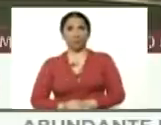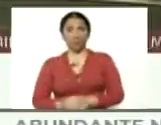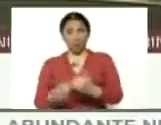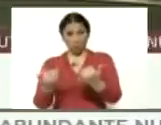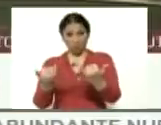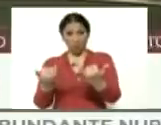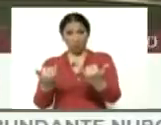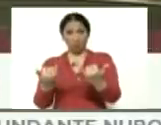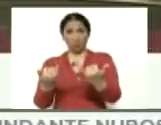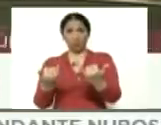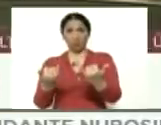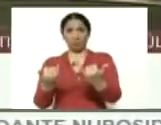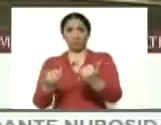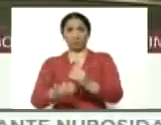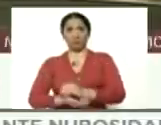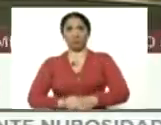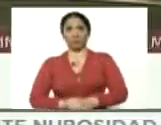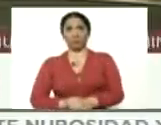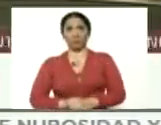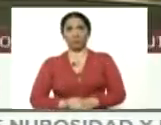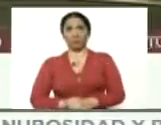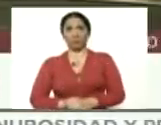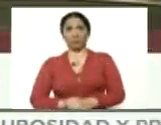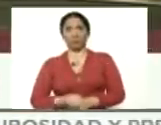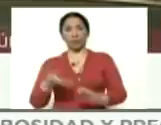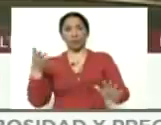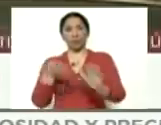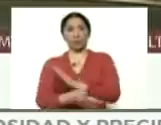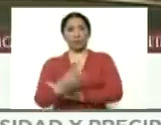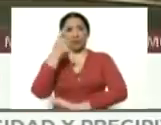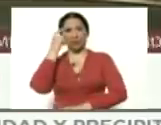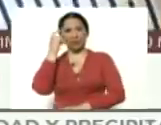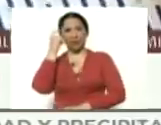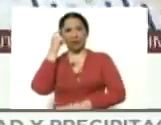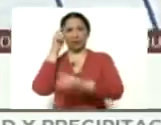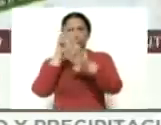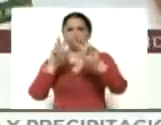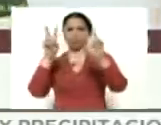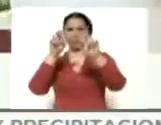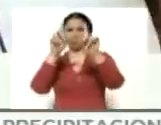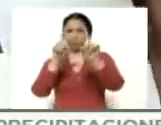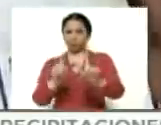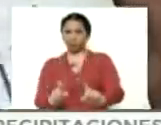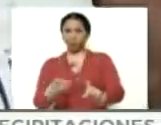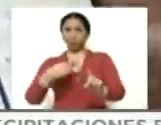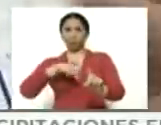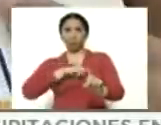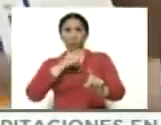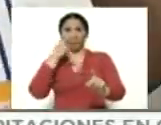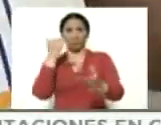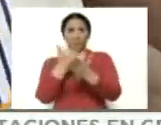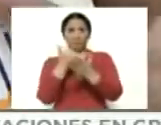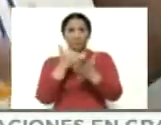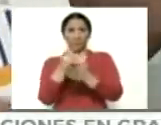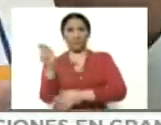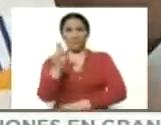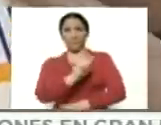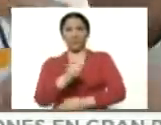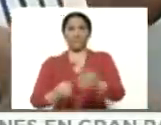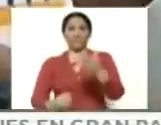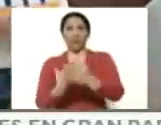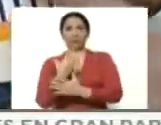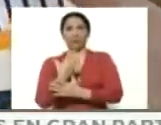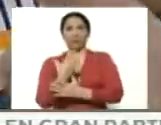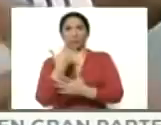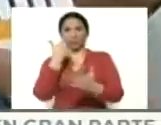momento, en cuanto a la fecha del diagnóstico, nosotros aquí notamos que en el mes de mayo,